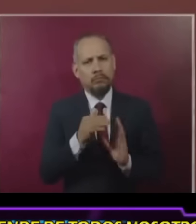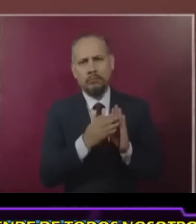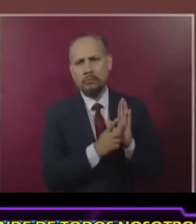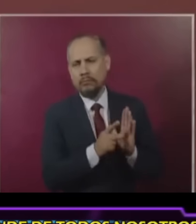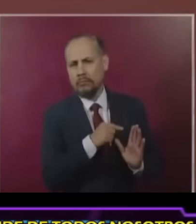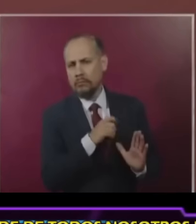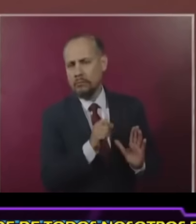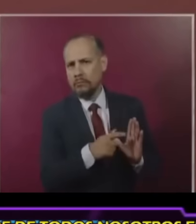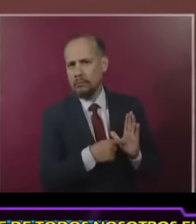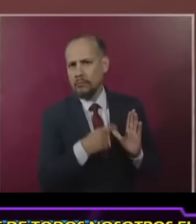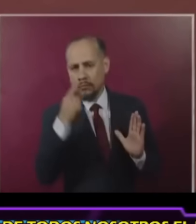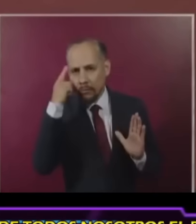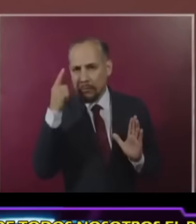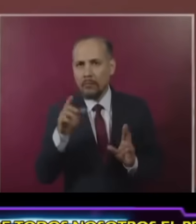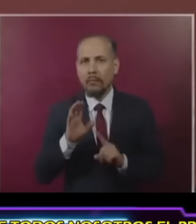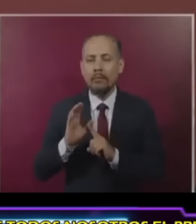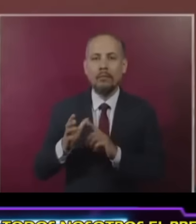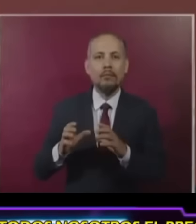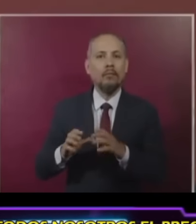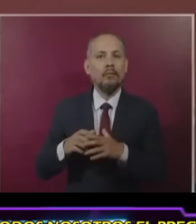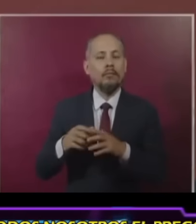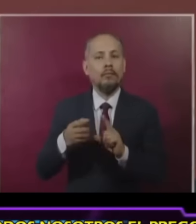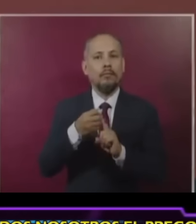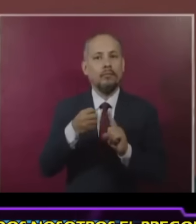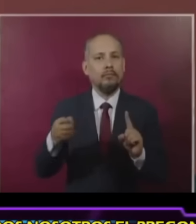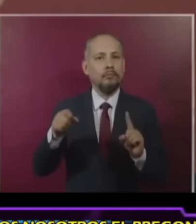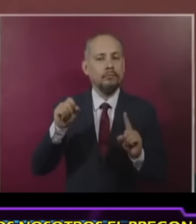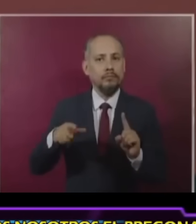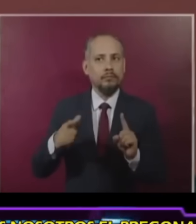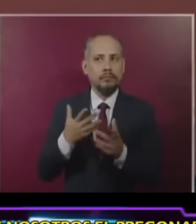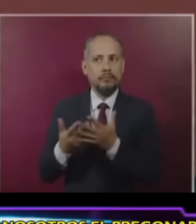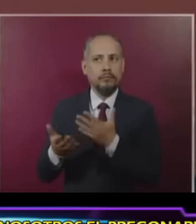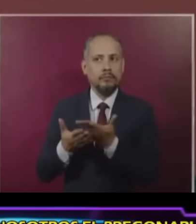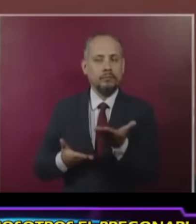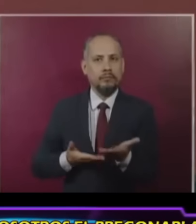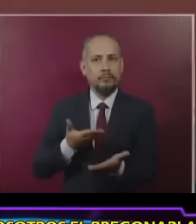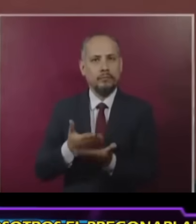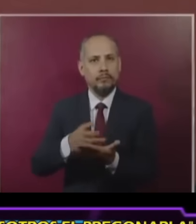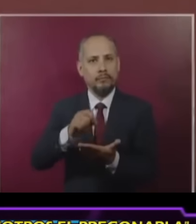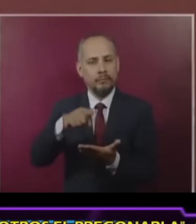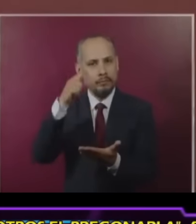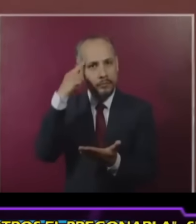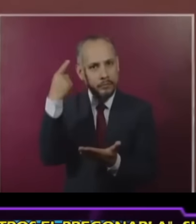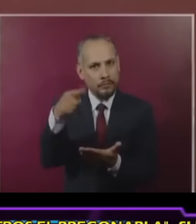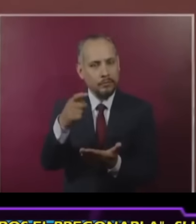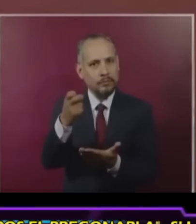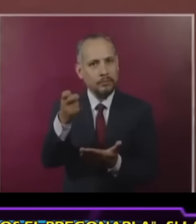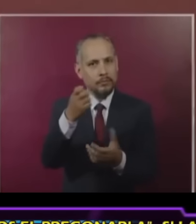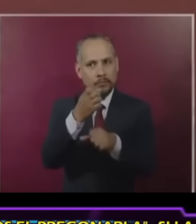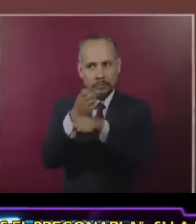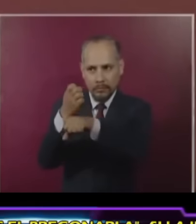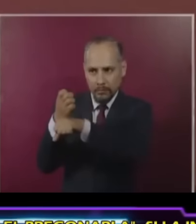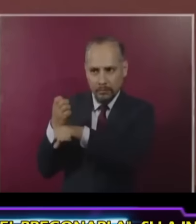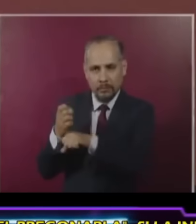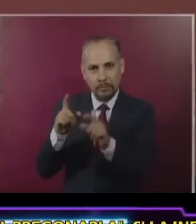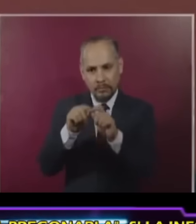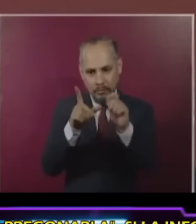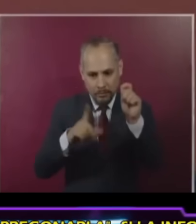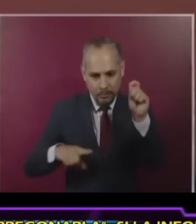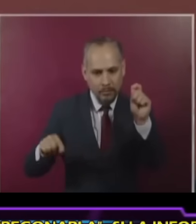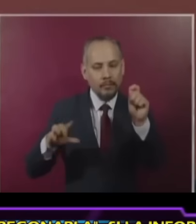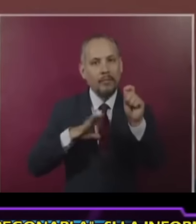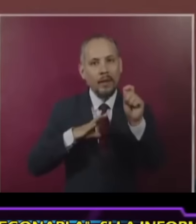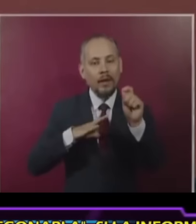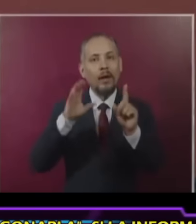organizar comités en todas las acciones electorales del país se acuerdan de los